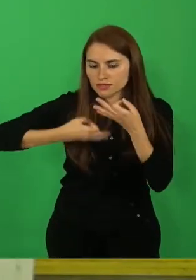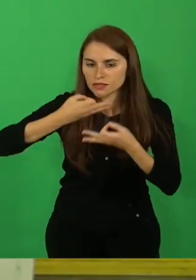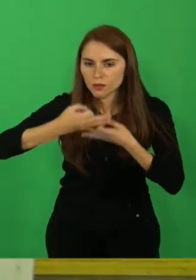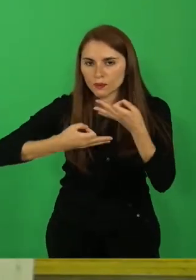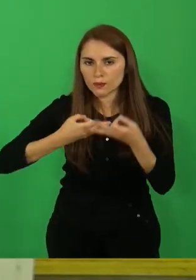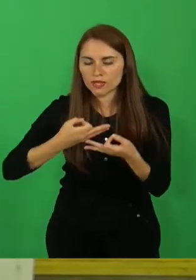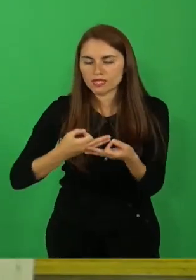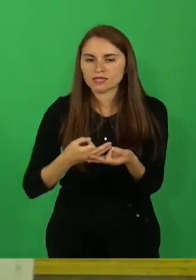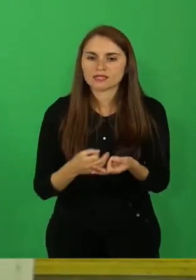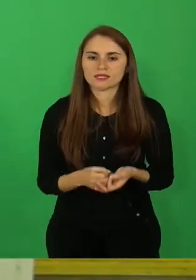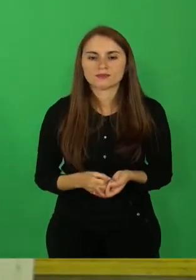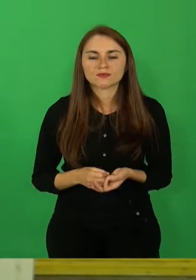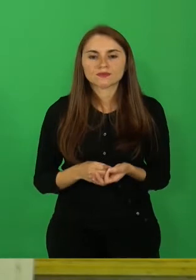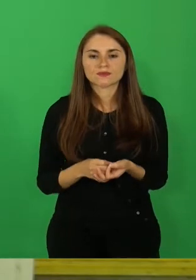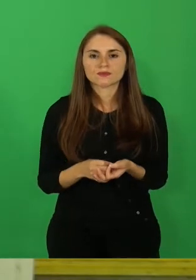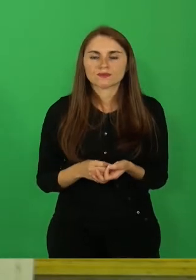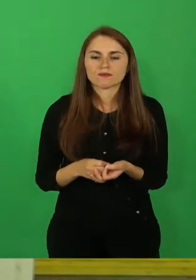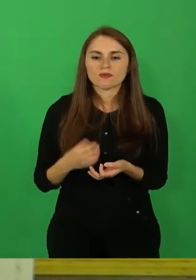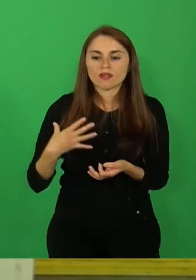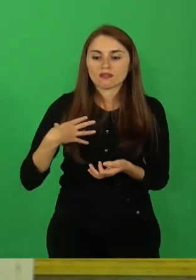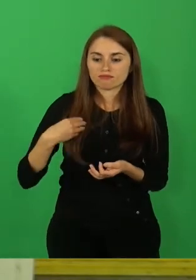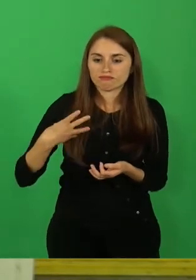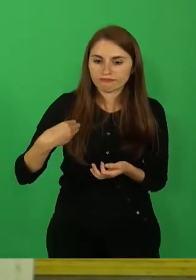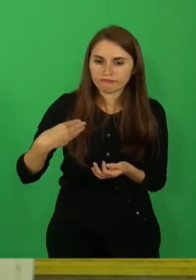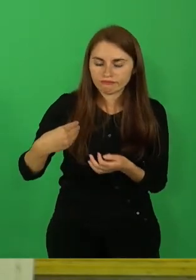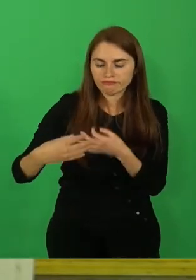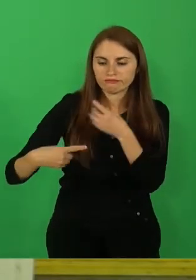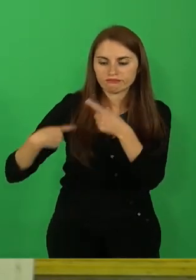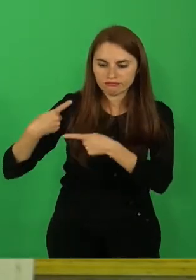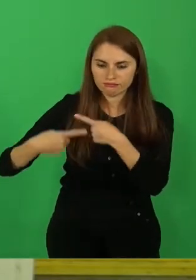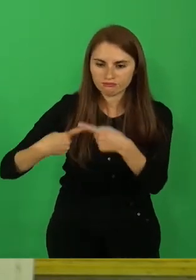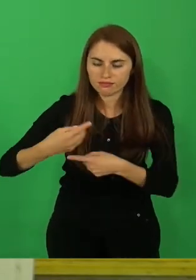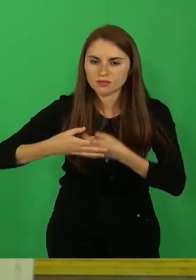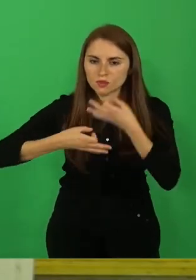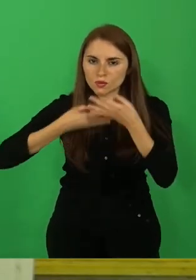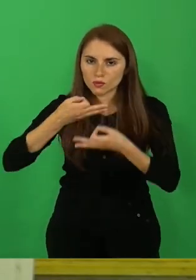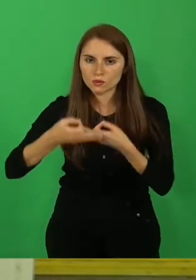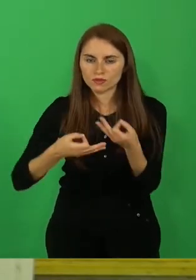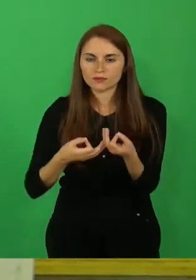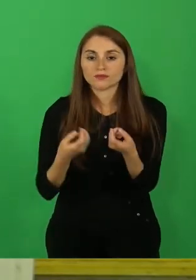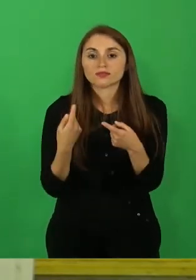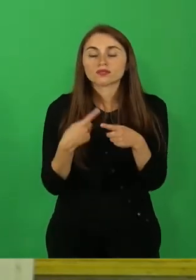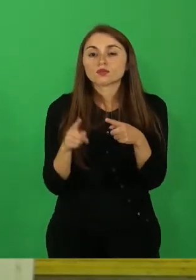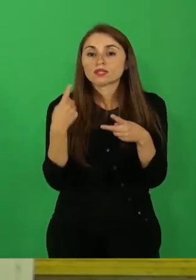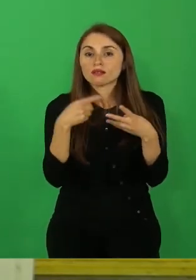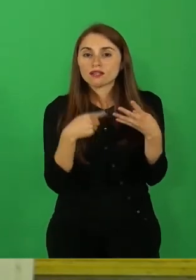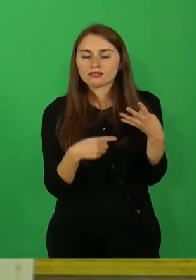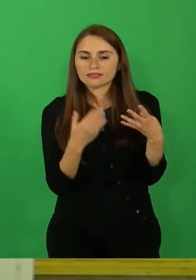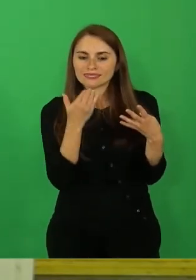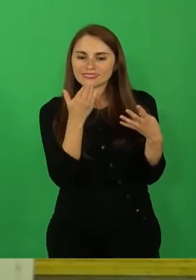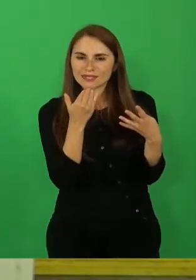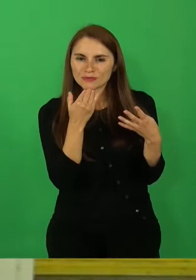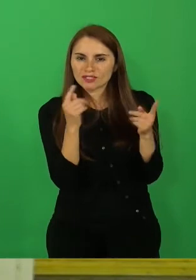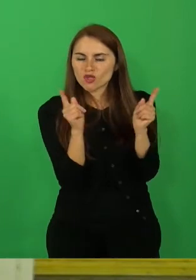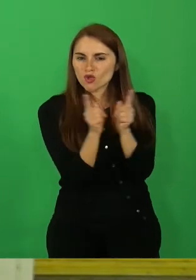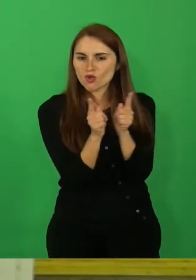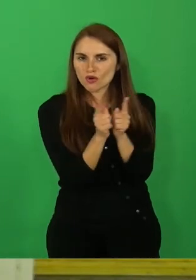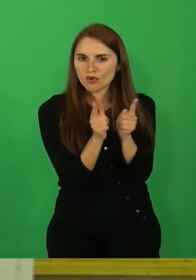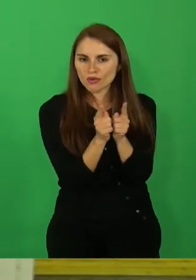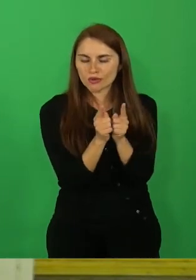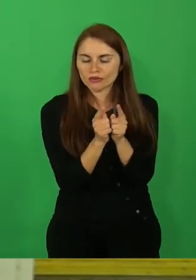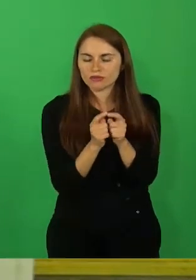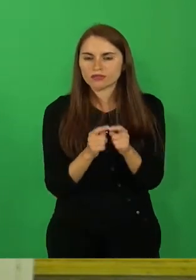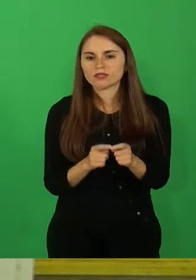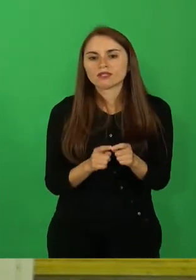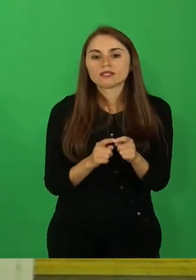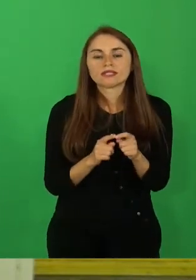se han dado a conocer de generación en generación. Otra característica que también son textos muy breves,